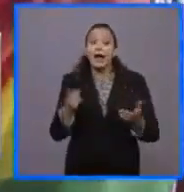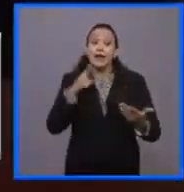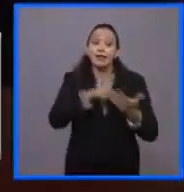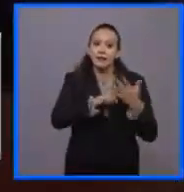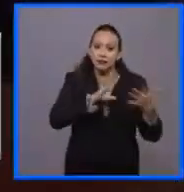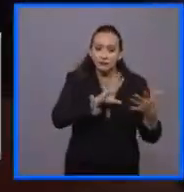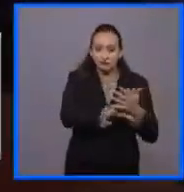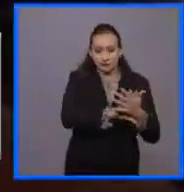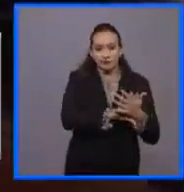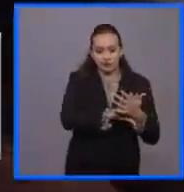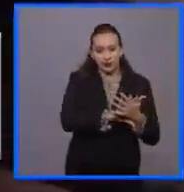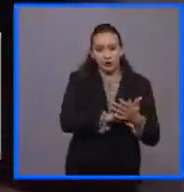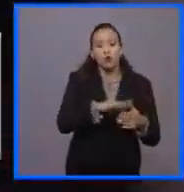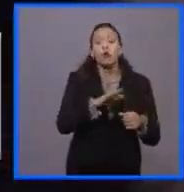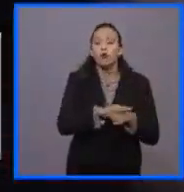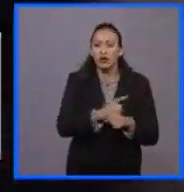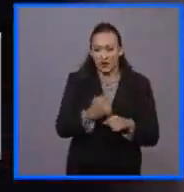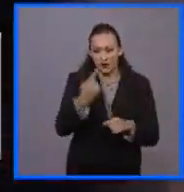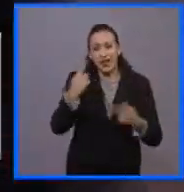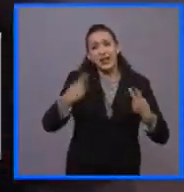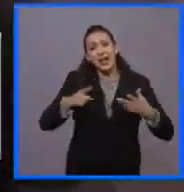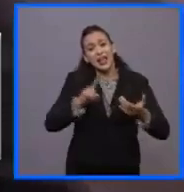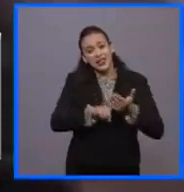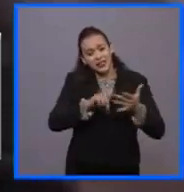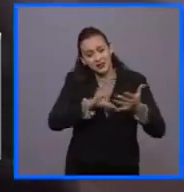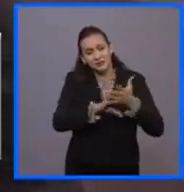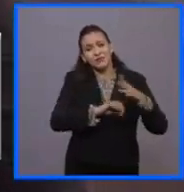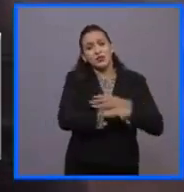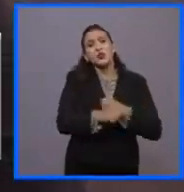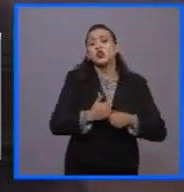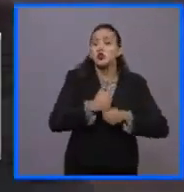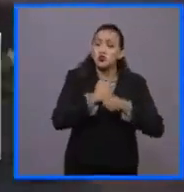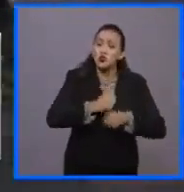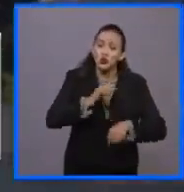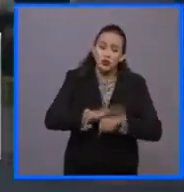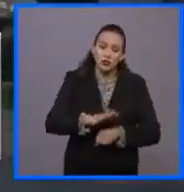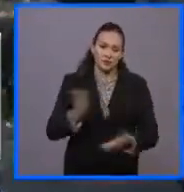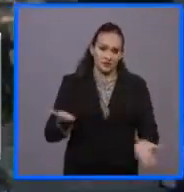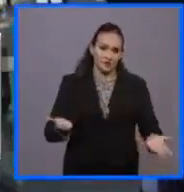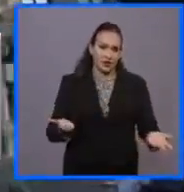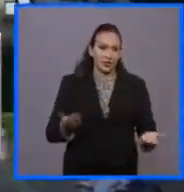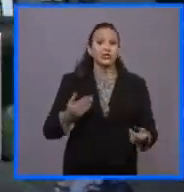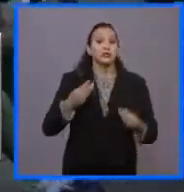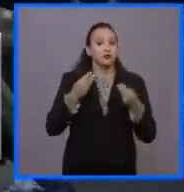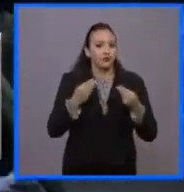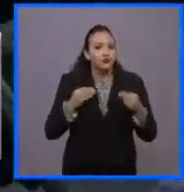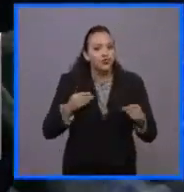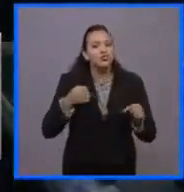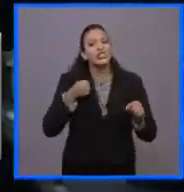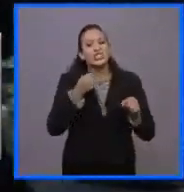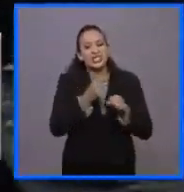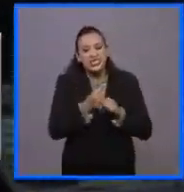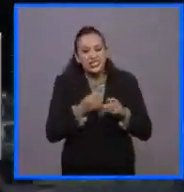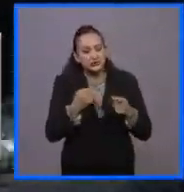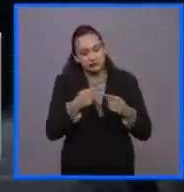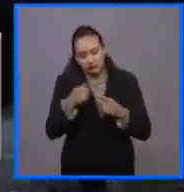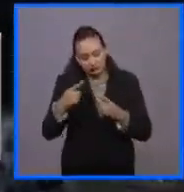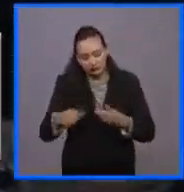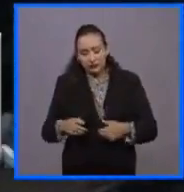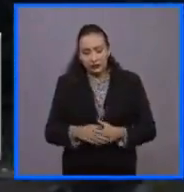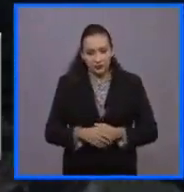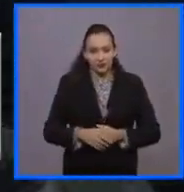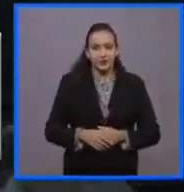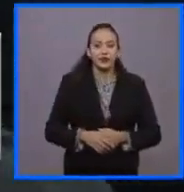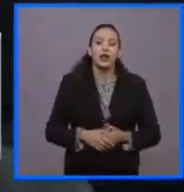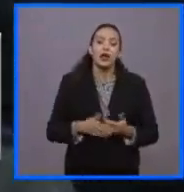son particularmente susceptibles de padecer distintos tipos de violencia, señaló la Unidad General de Conocimiento Científico y Derechos Humanos